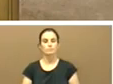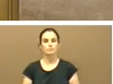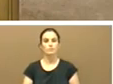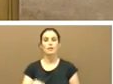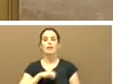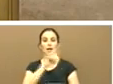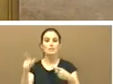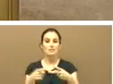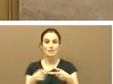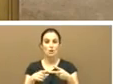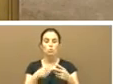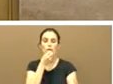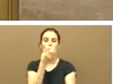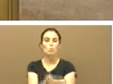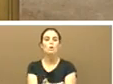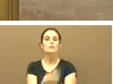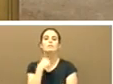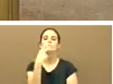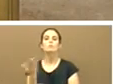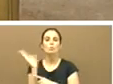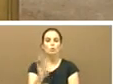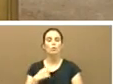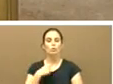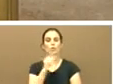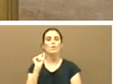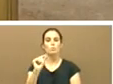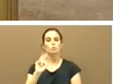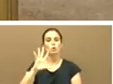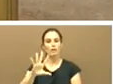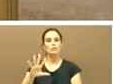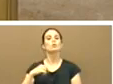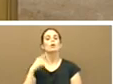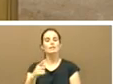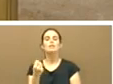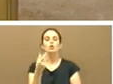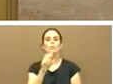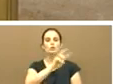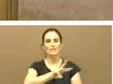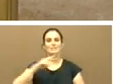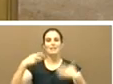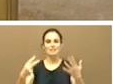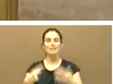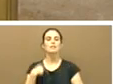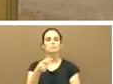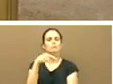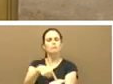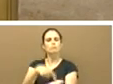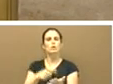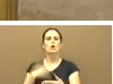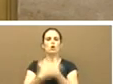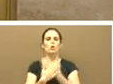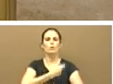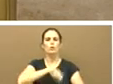La segunda de las propuestas de pronunciamiento del punto quinto del orden del día es la número 37, instando al Gobierno de España a rechazar